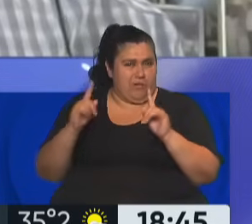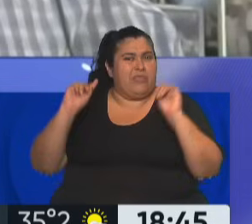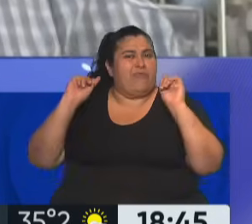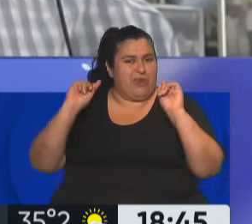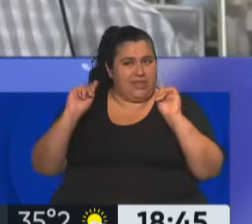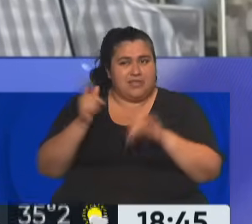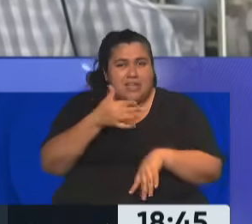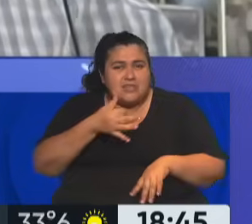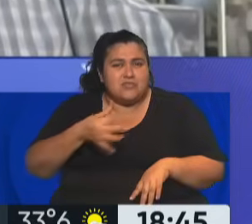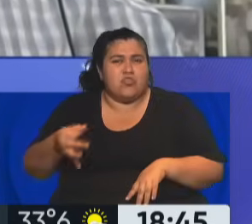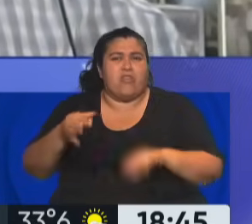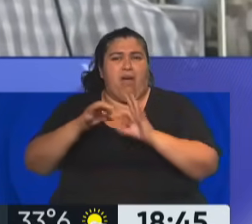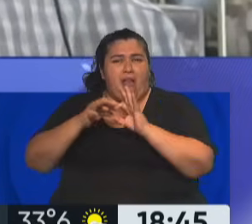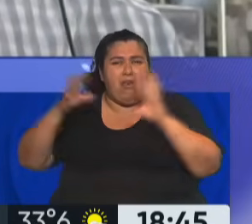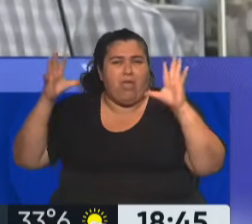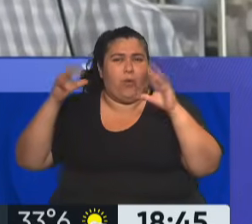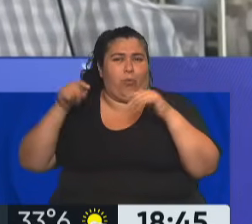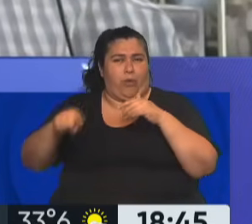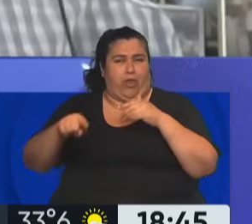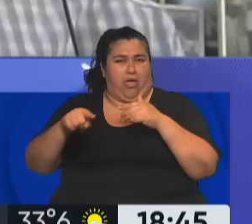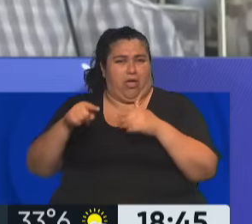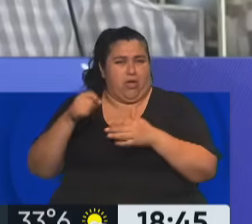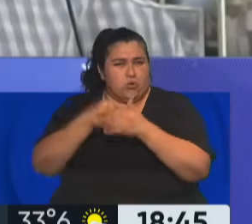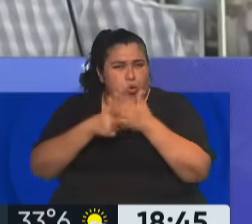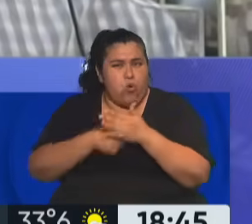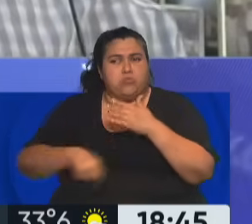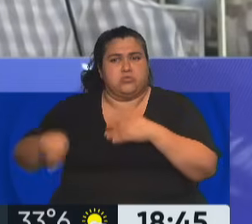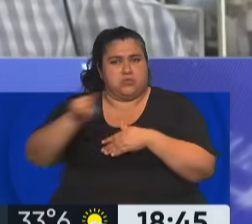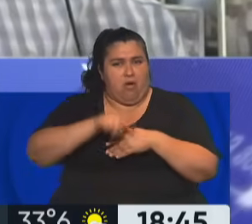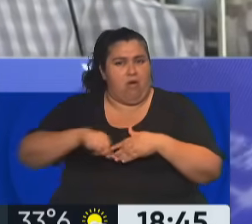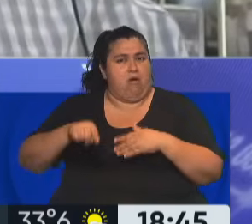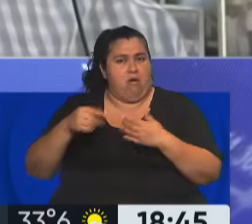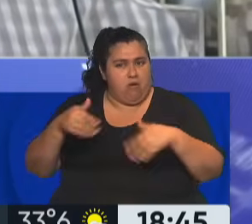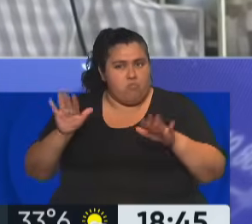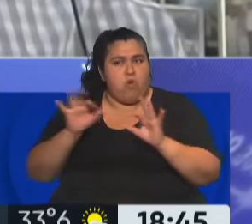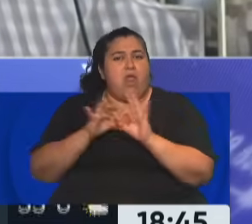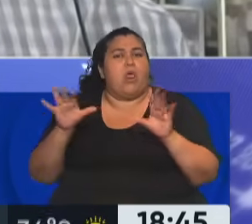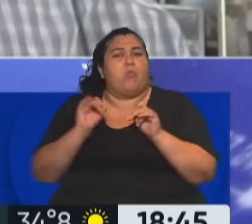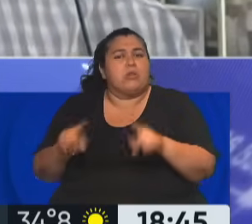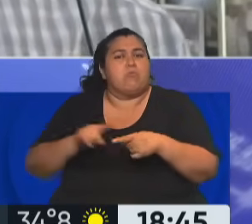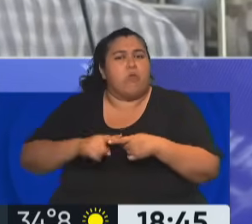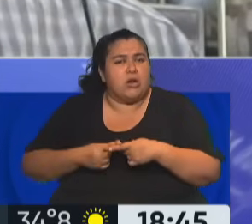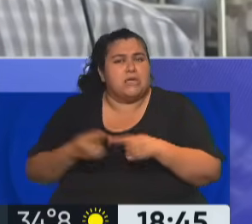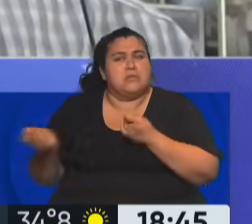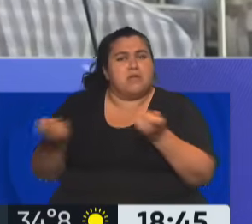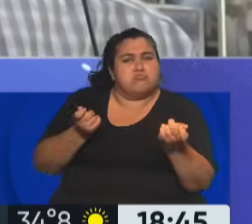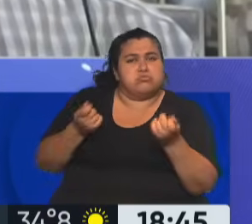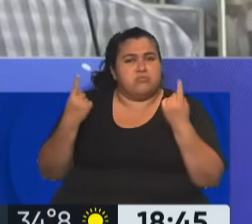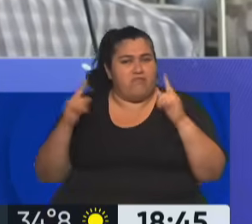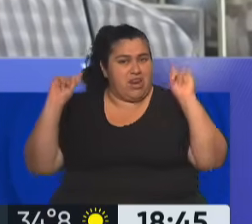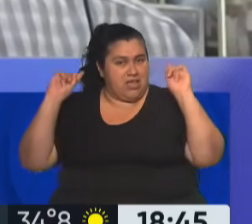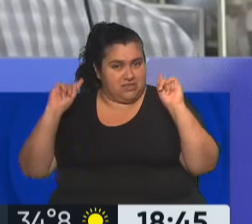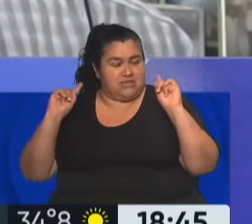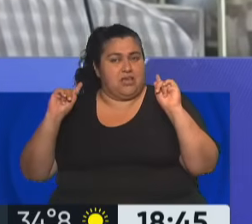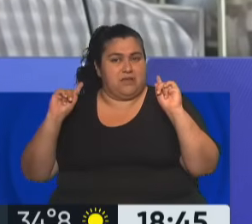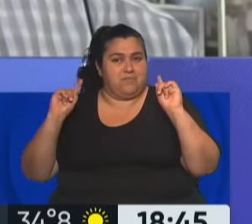isla soberana, democrática, Total. donde existen ejercicio de alguna manera de ciertas libertades políticas y sociales más amplias